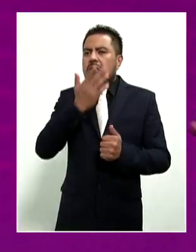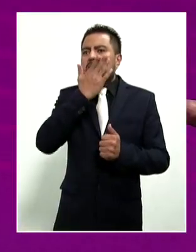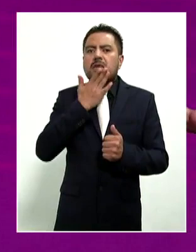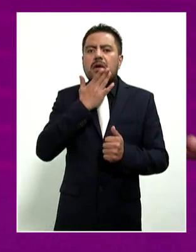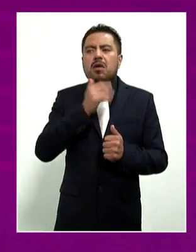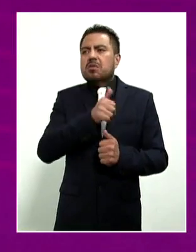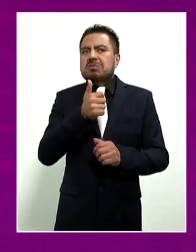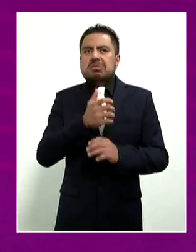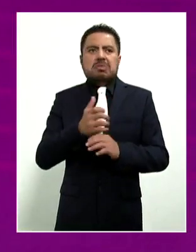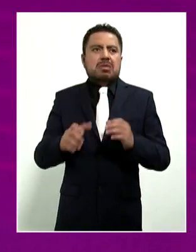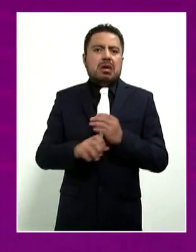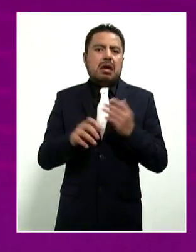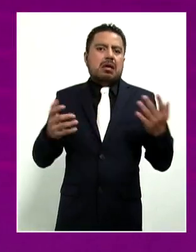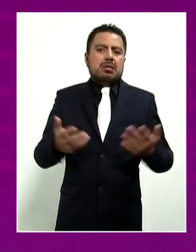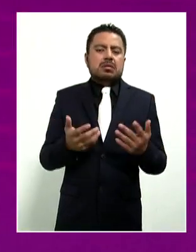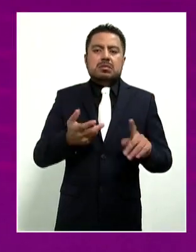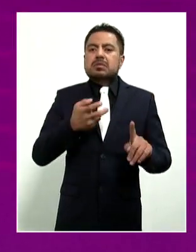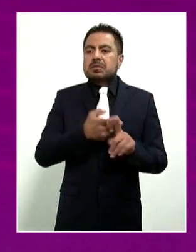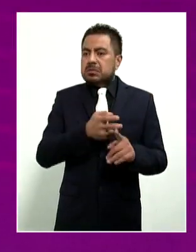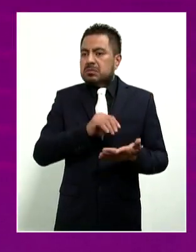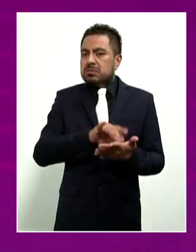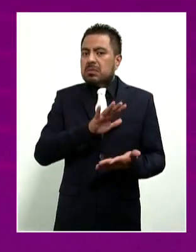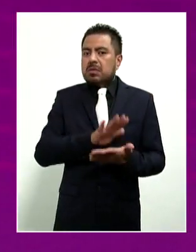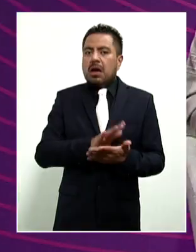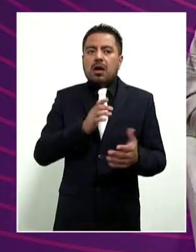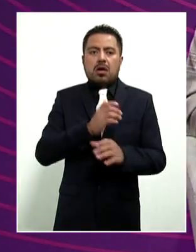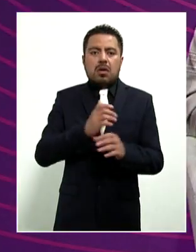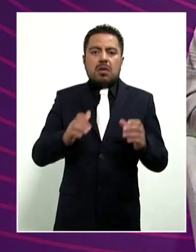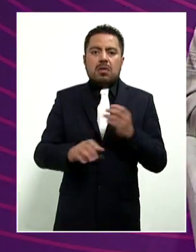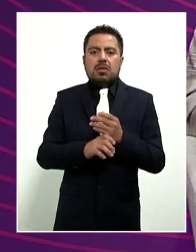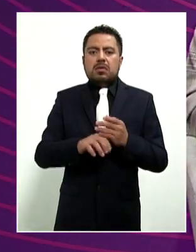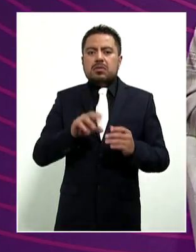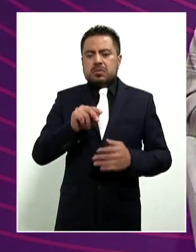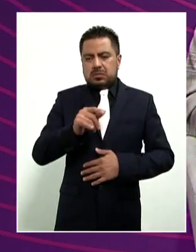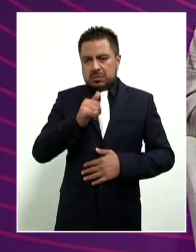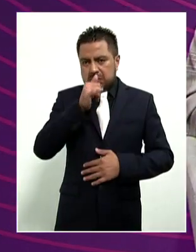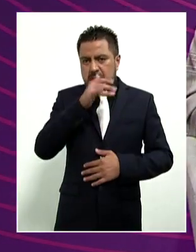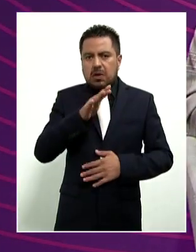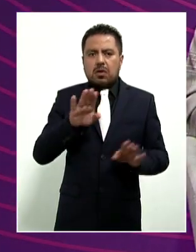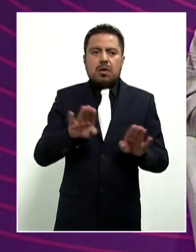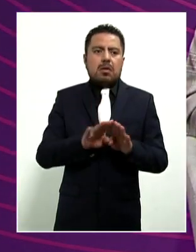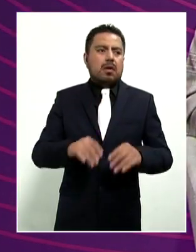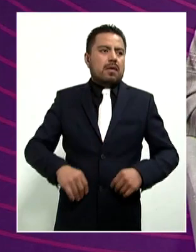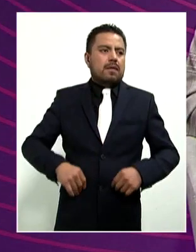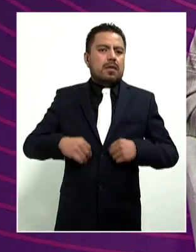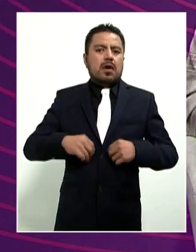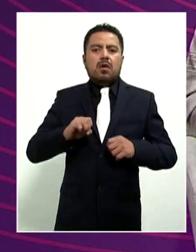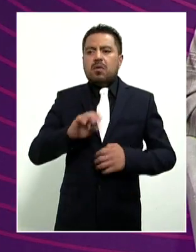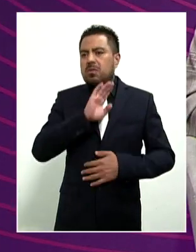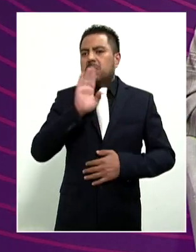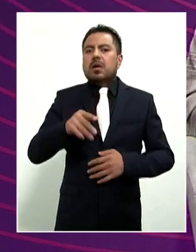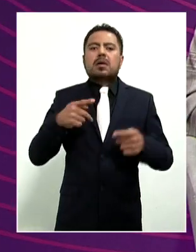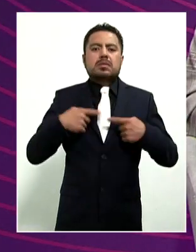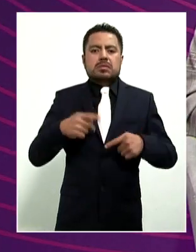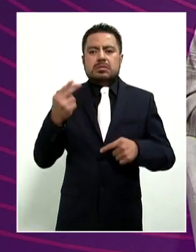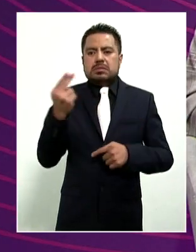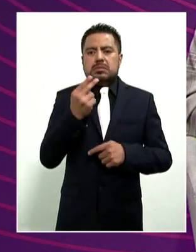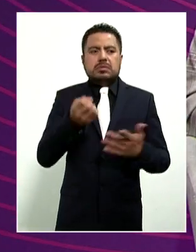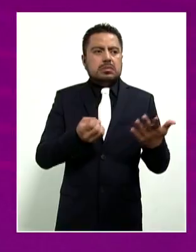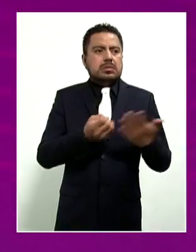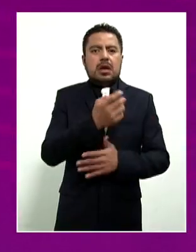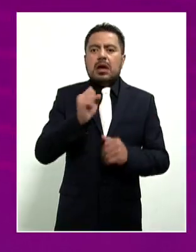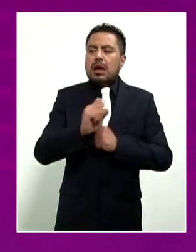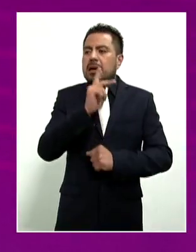quedó otra alternativa. Es un asunto, no voy a exagerar, es de vida o muerte. Las personas tienen que salir de un